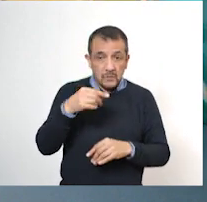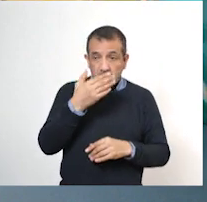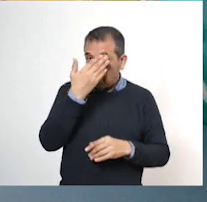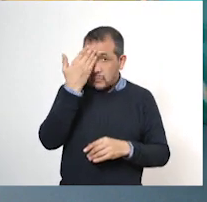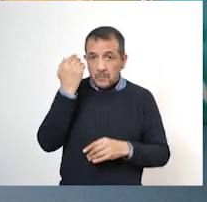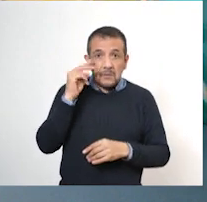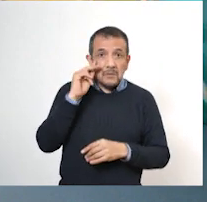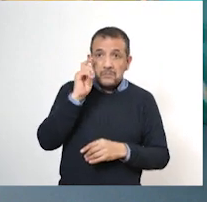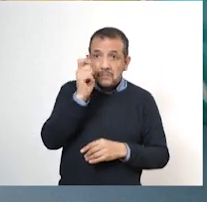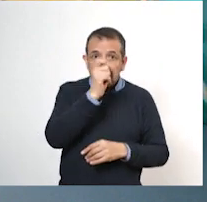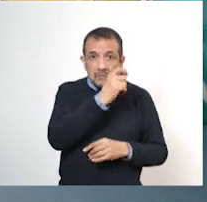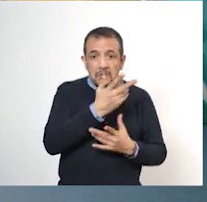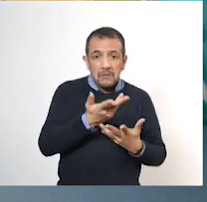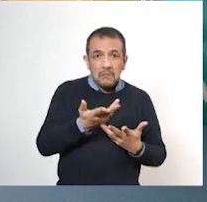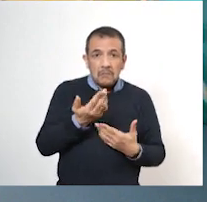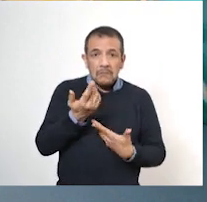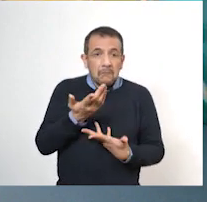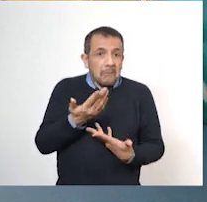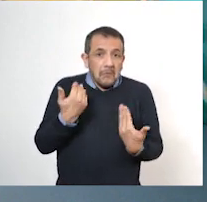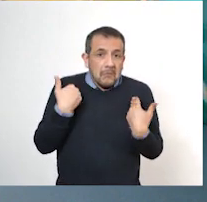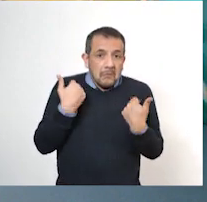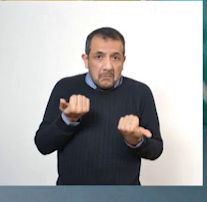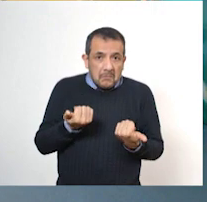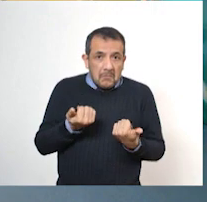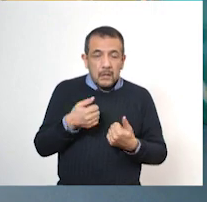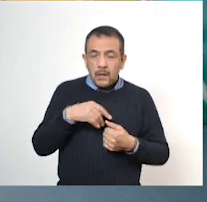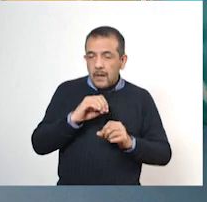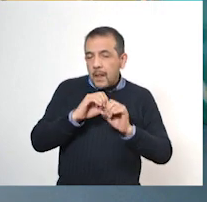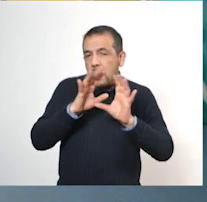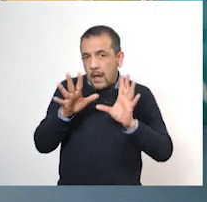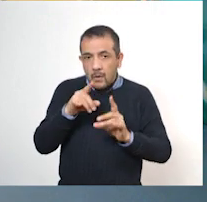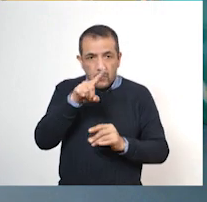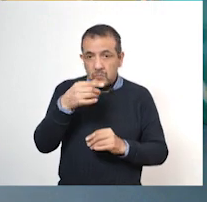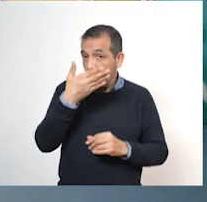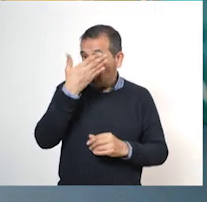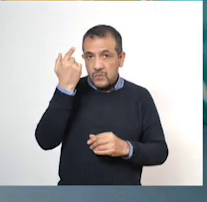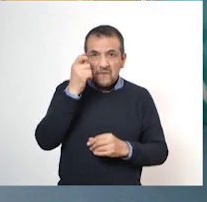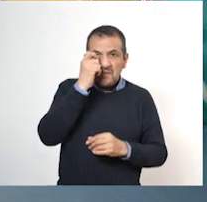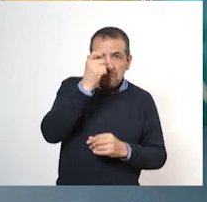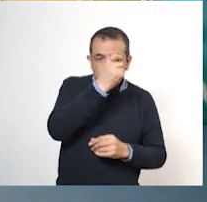habían dado cuenta de lo que nos están diciendo. Claro que no.